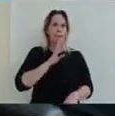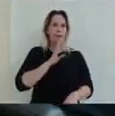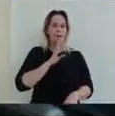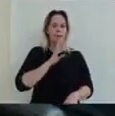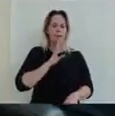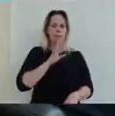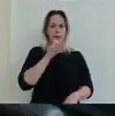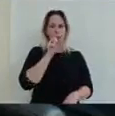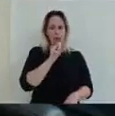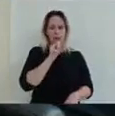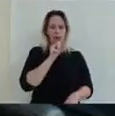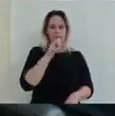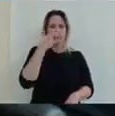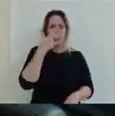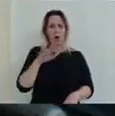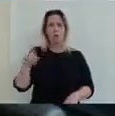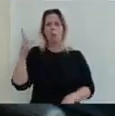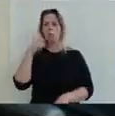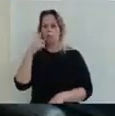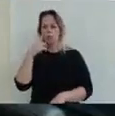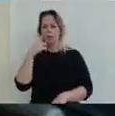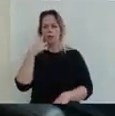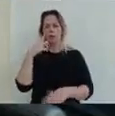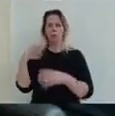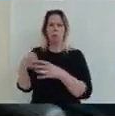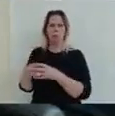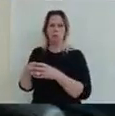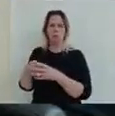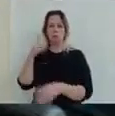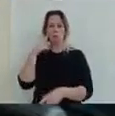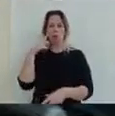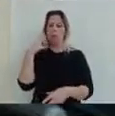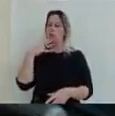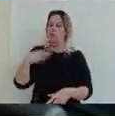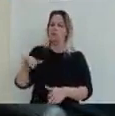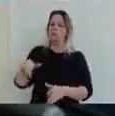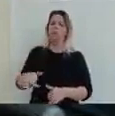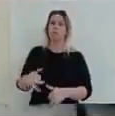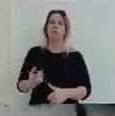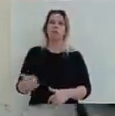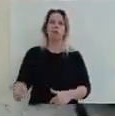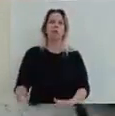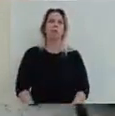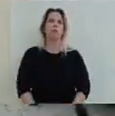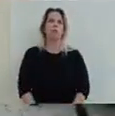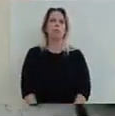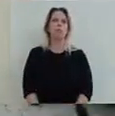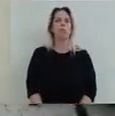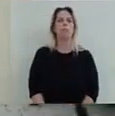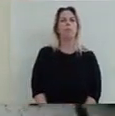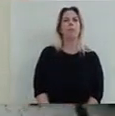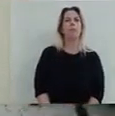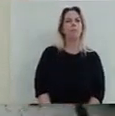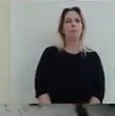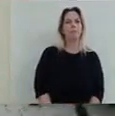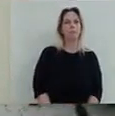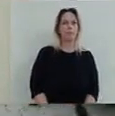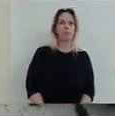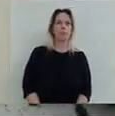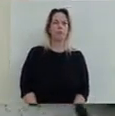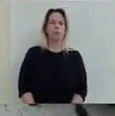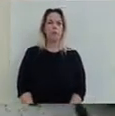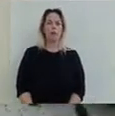Por eso nosotros habíamos decidido mandar archivo. Nada más, señora Presidenta. Concejal Miño. Sí, sí,